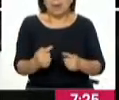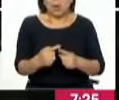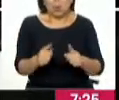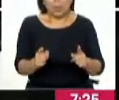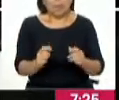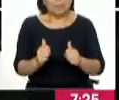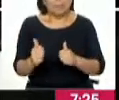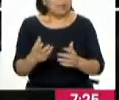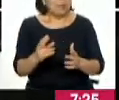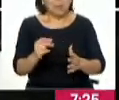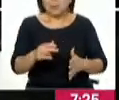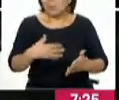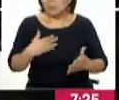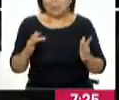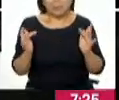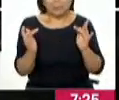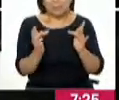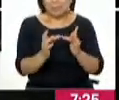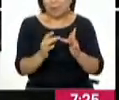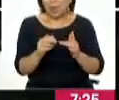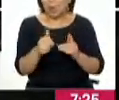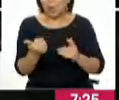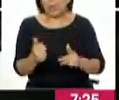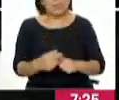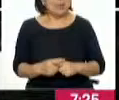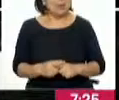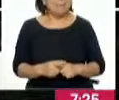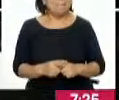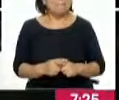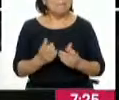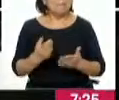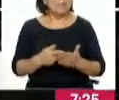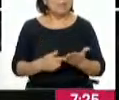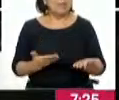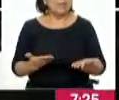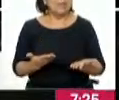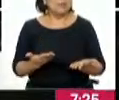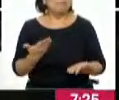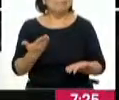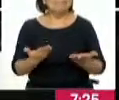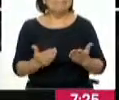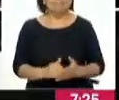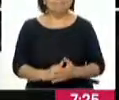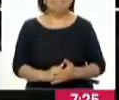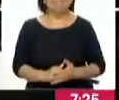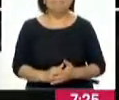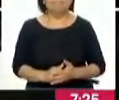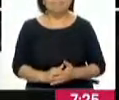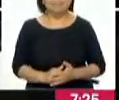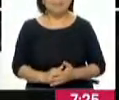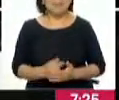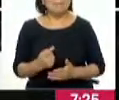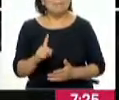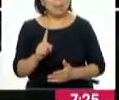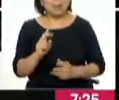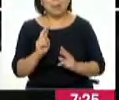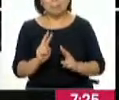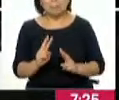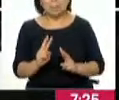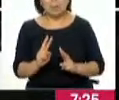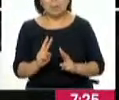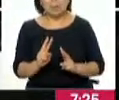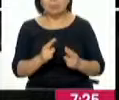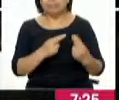que están aisladas y no se pueden conectar con el resto del casco urbano de Chone, pero obviamente para mitigar algo,